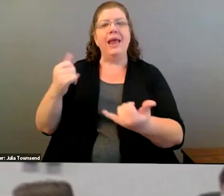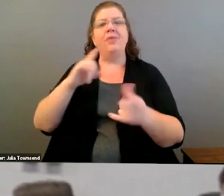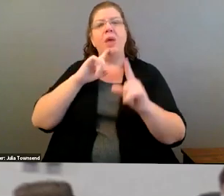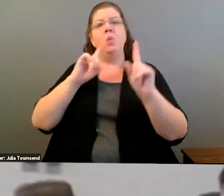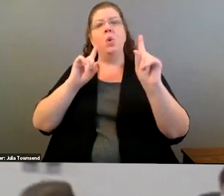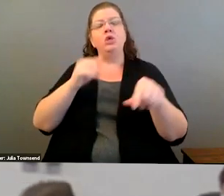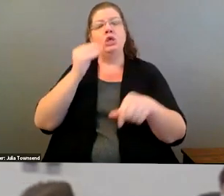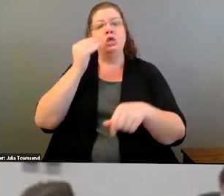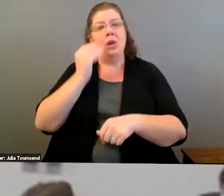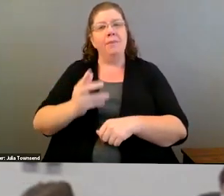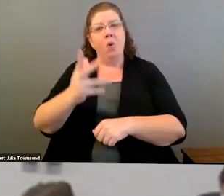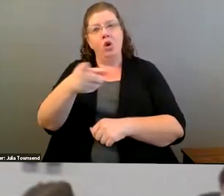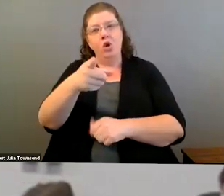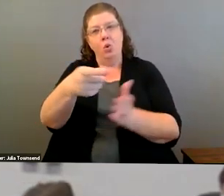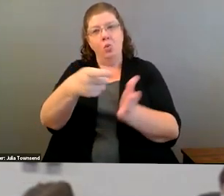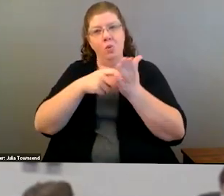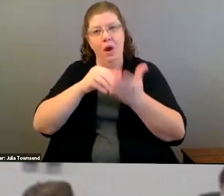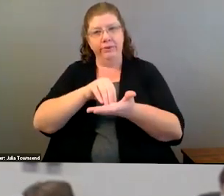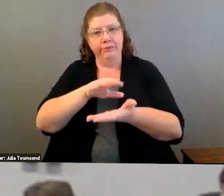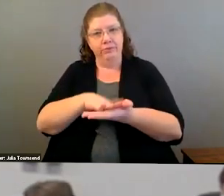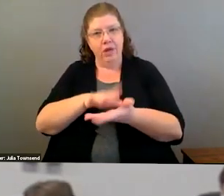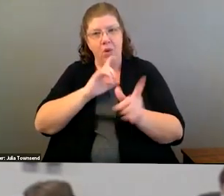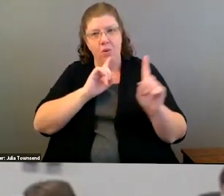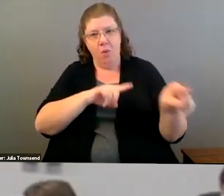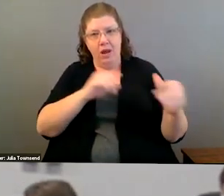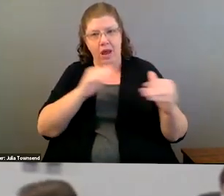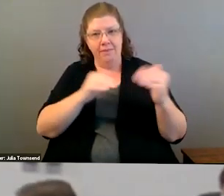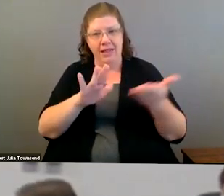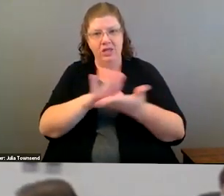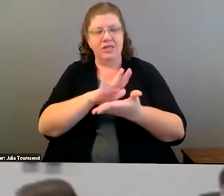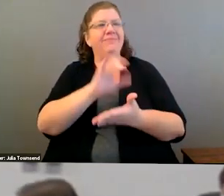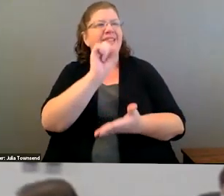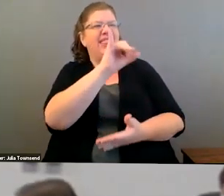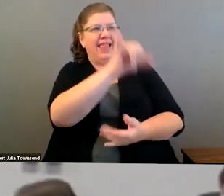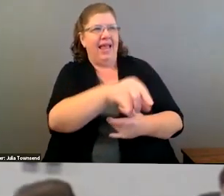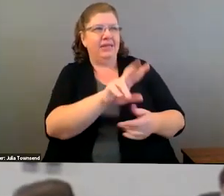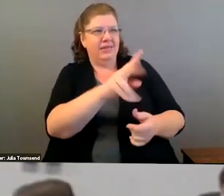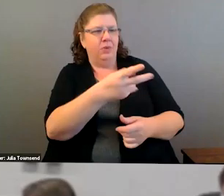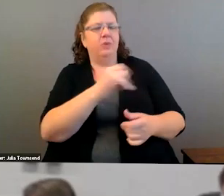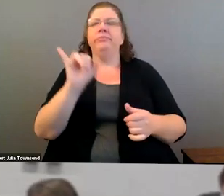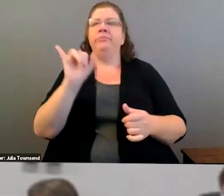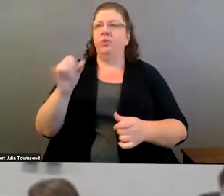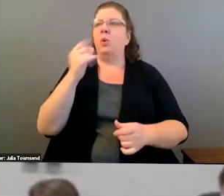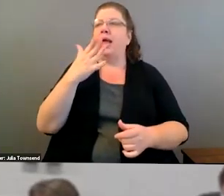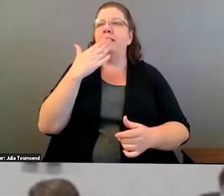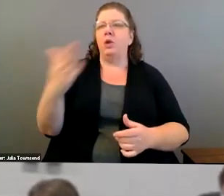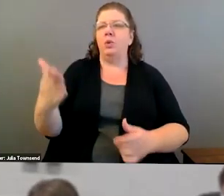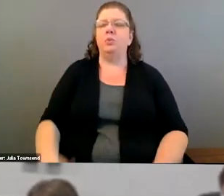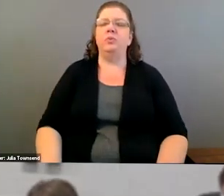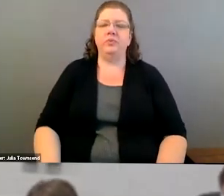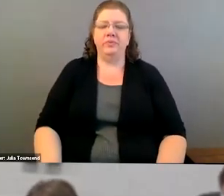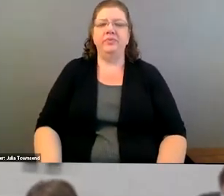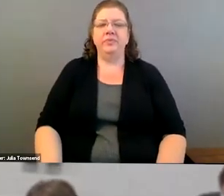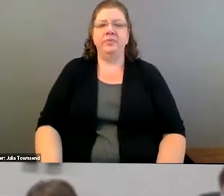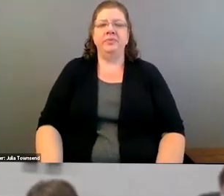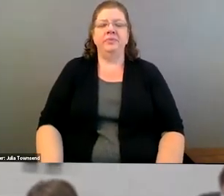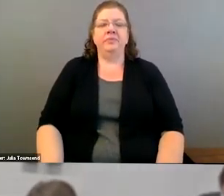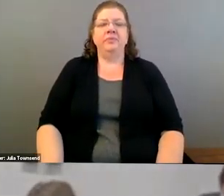van a reportar esos de ustedes si usted tiene que reportarlo en el balance exactamente ok gracias gracias